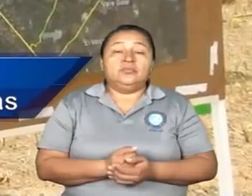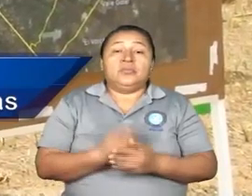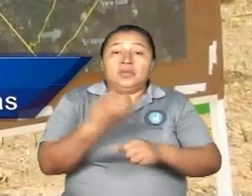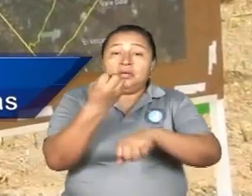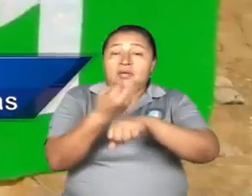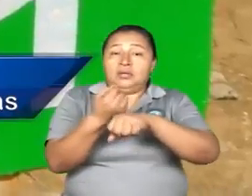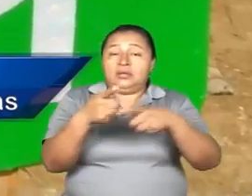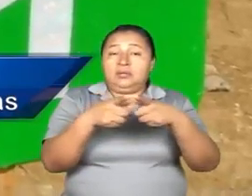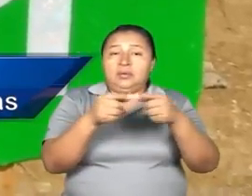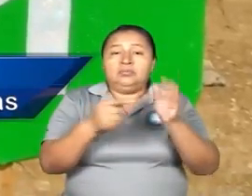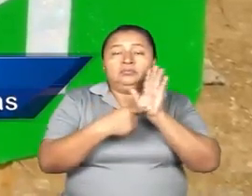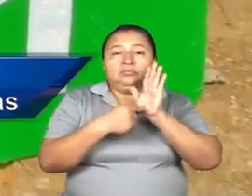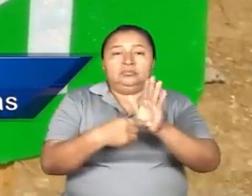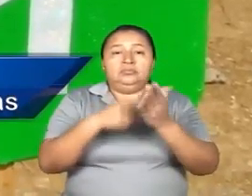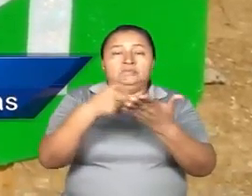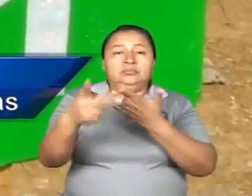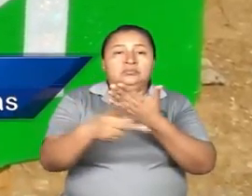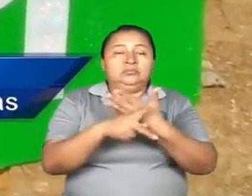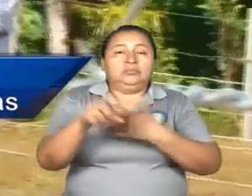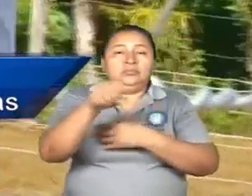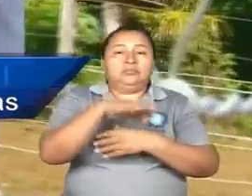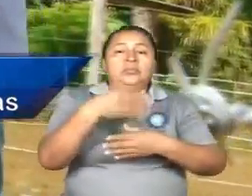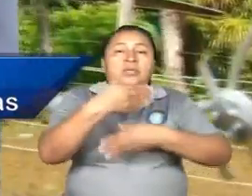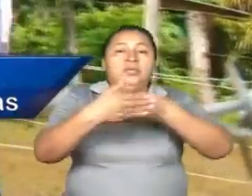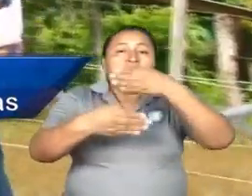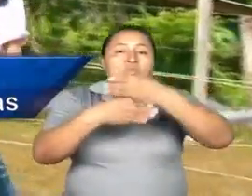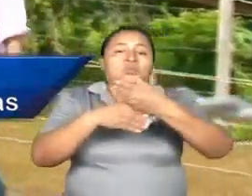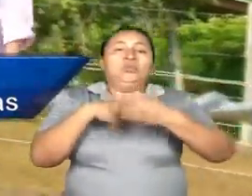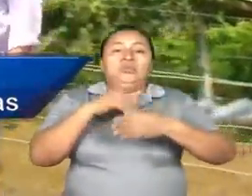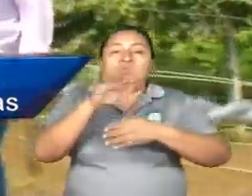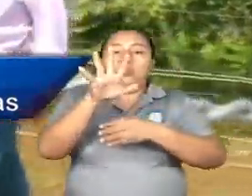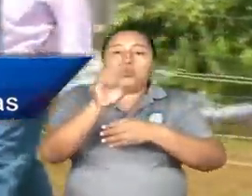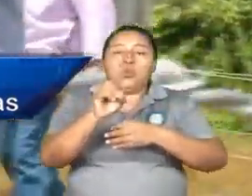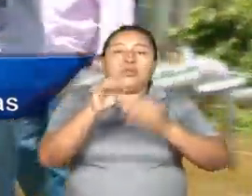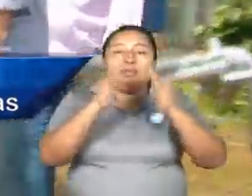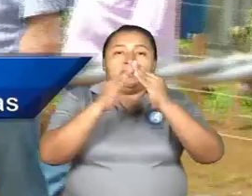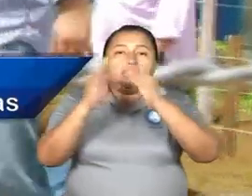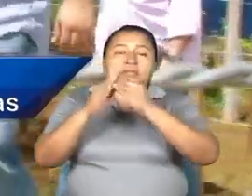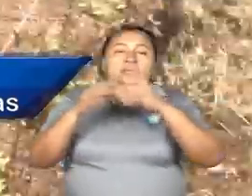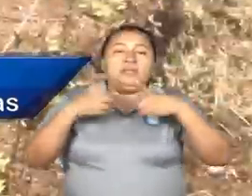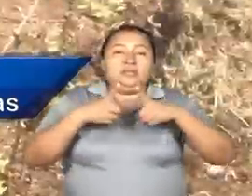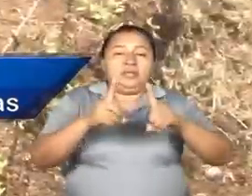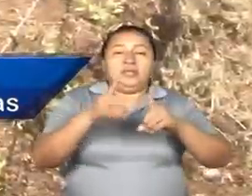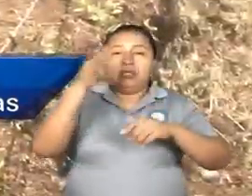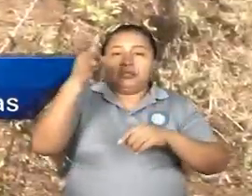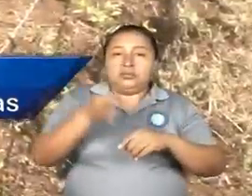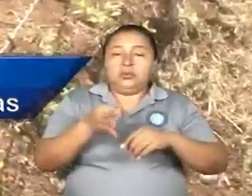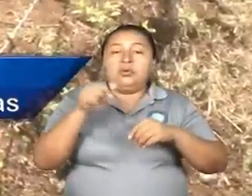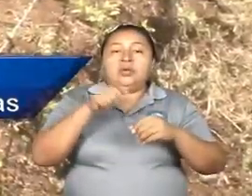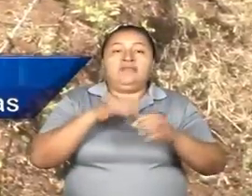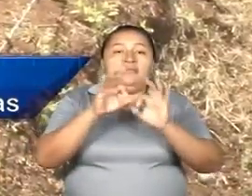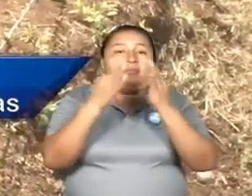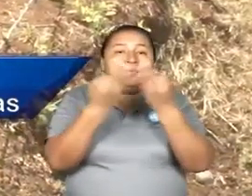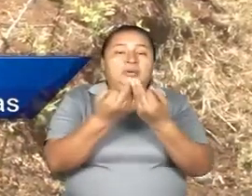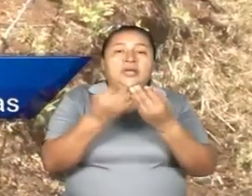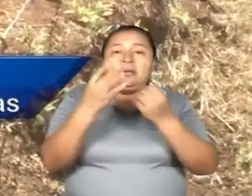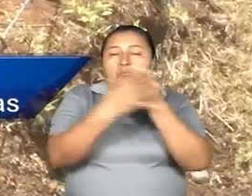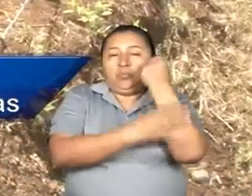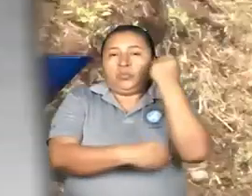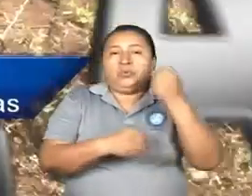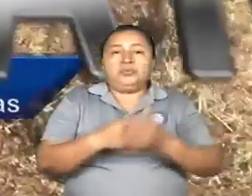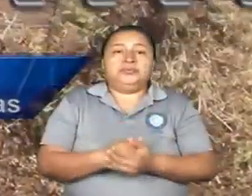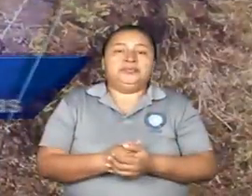Alcaldía de Managua presenta programa social para la construcción de 50 viviendas dignas y seguras a familias de escasos